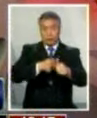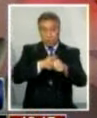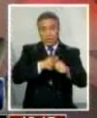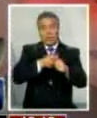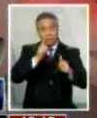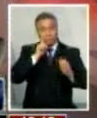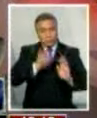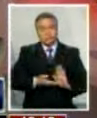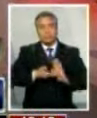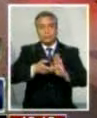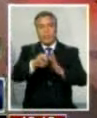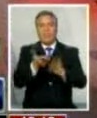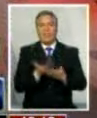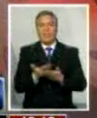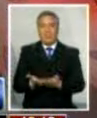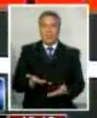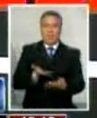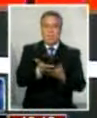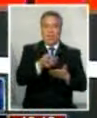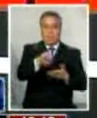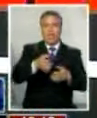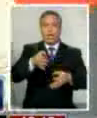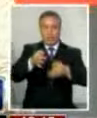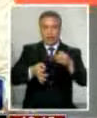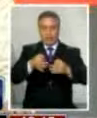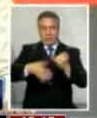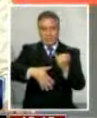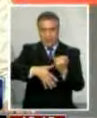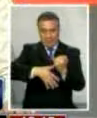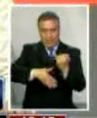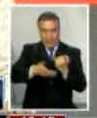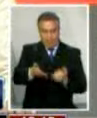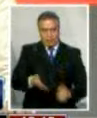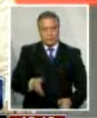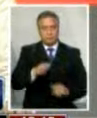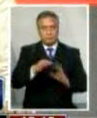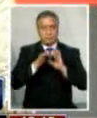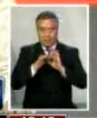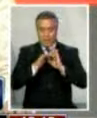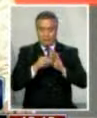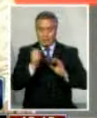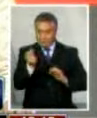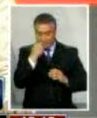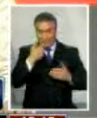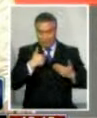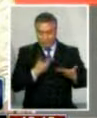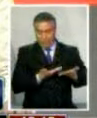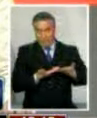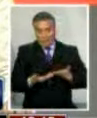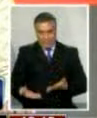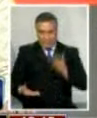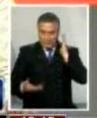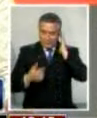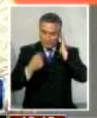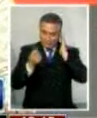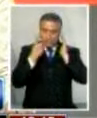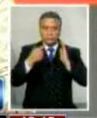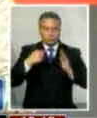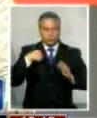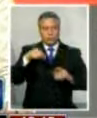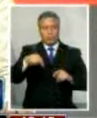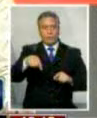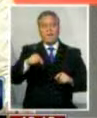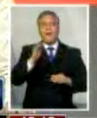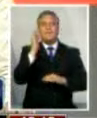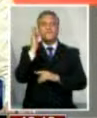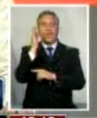presentaron esta demanda ante la Corte Interamericana, ¿no es verdad? Muchas gracias por la invitación primero. Desde la Facultad de